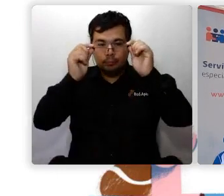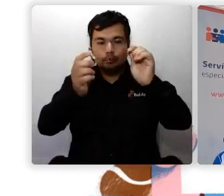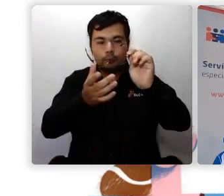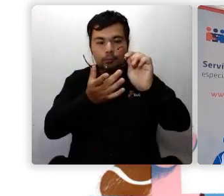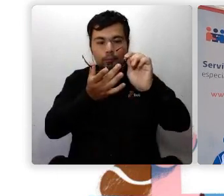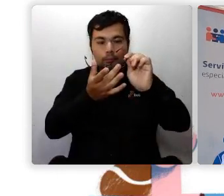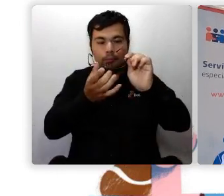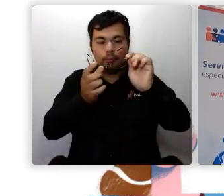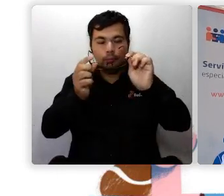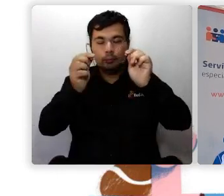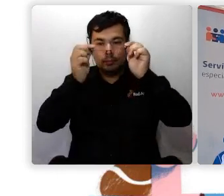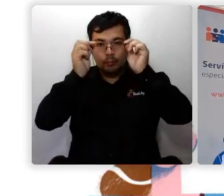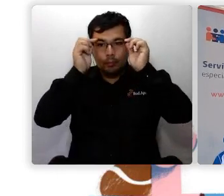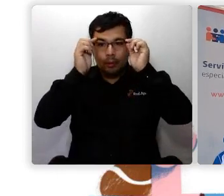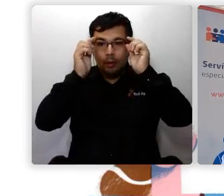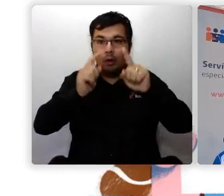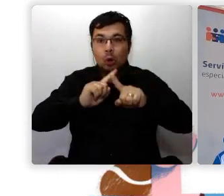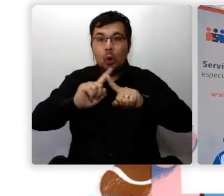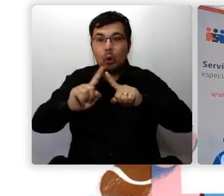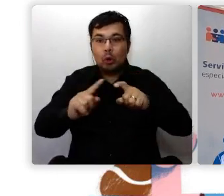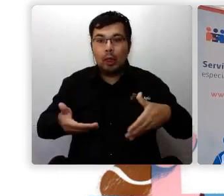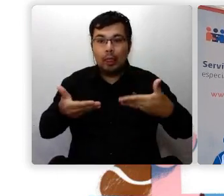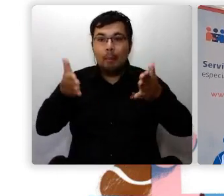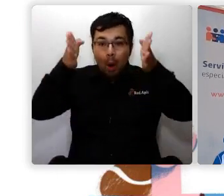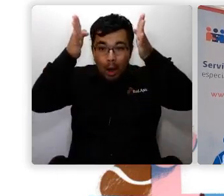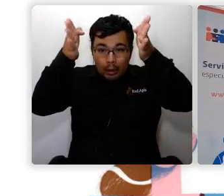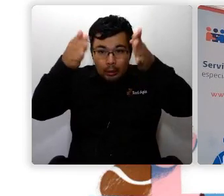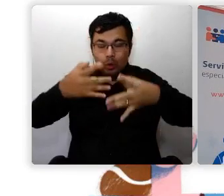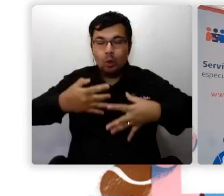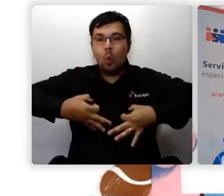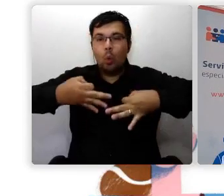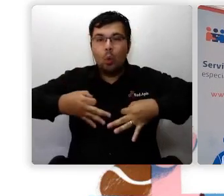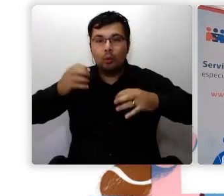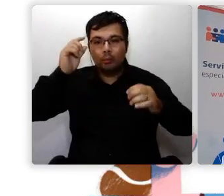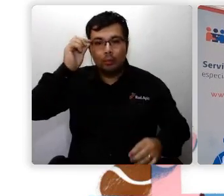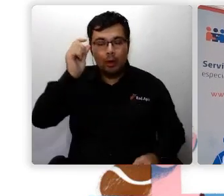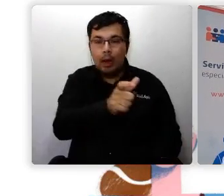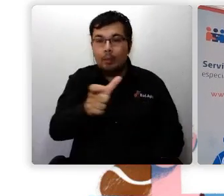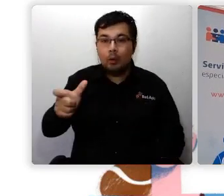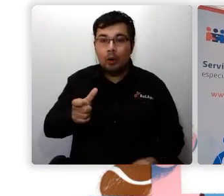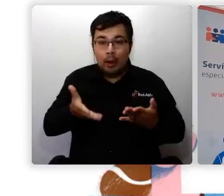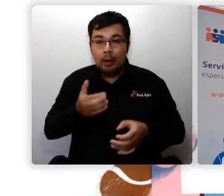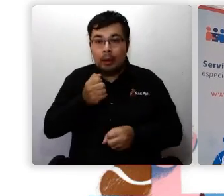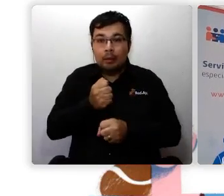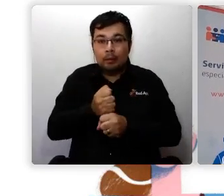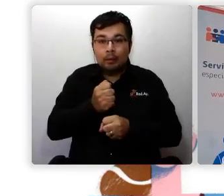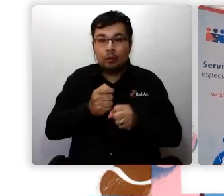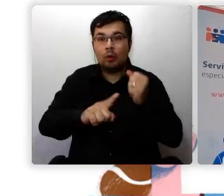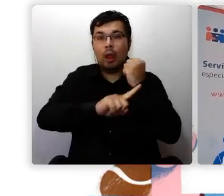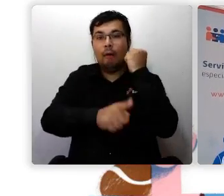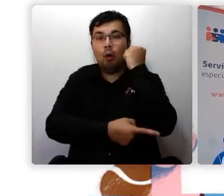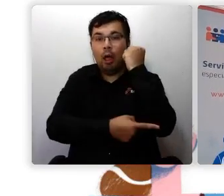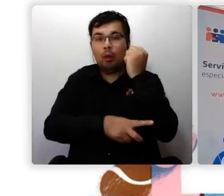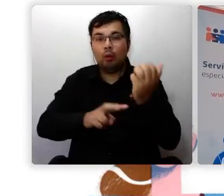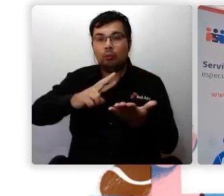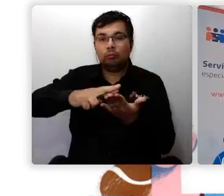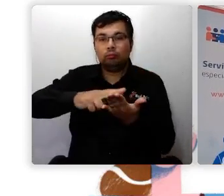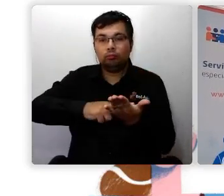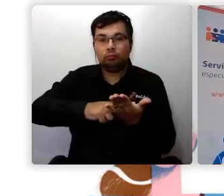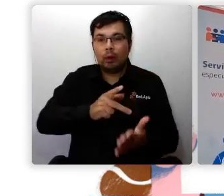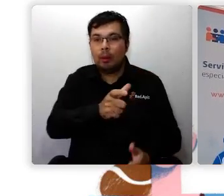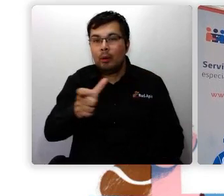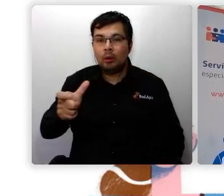una atención súper especializada. La gente que trabaja acá son todos auditores tributarios o abogados tributarios. Es toda